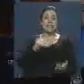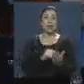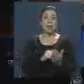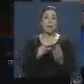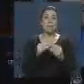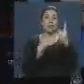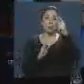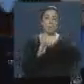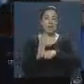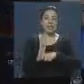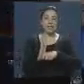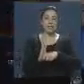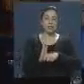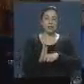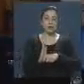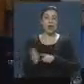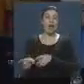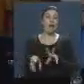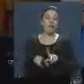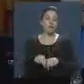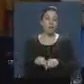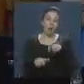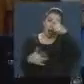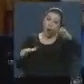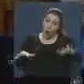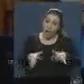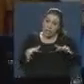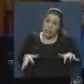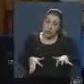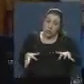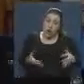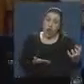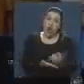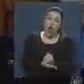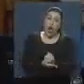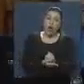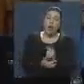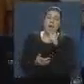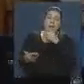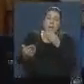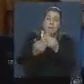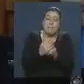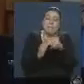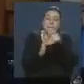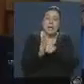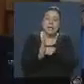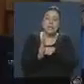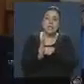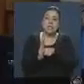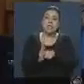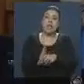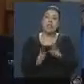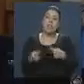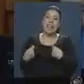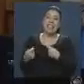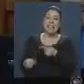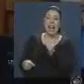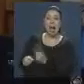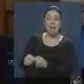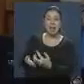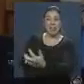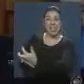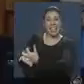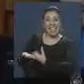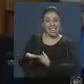mensuales aproximadamente. Son familias que con mucho esfuerzo logran llegar a fin de mes y que, por cierto, tendrían que gastar la mitad de sus